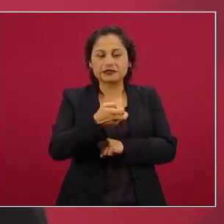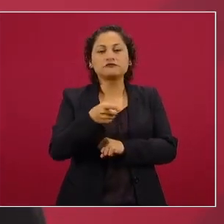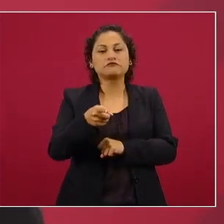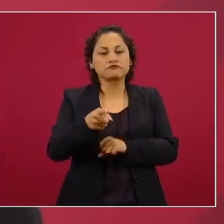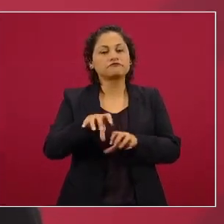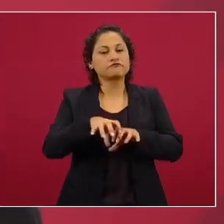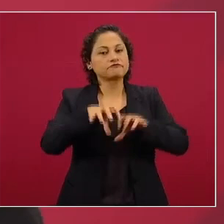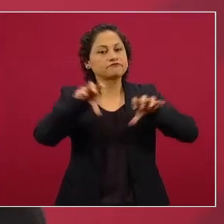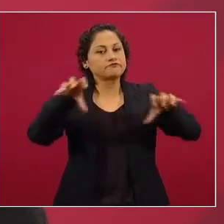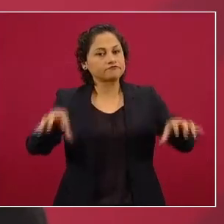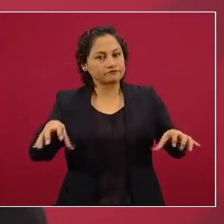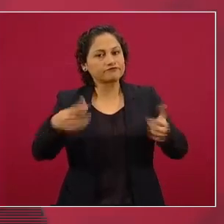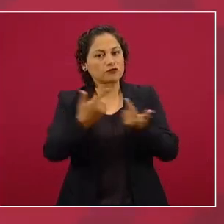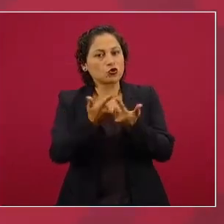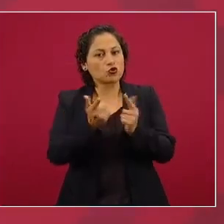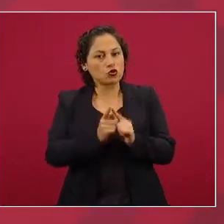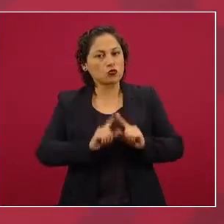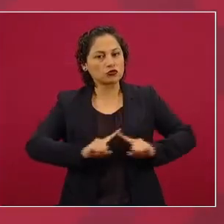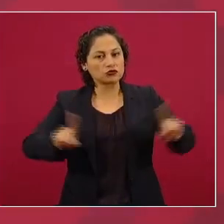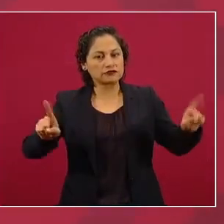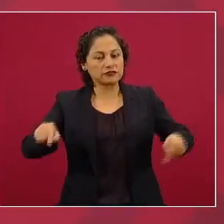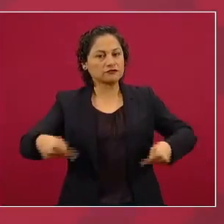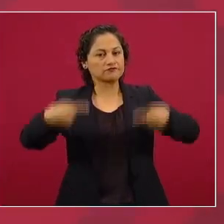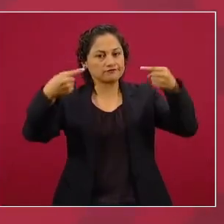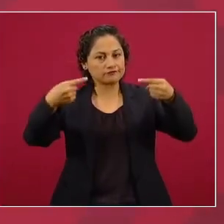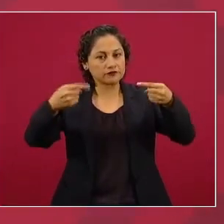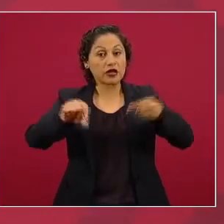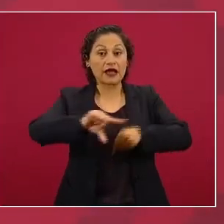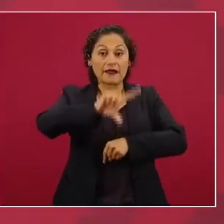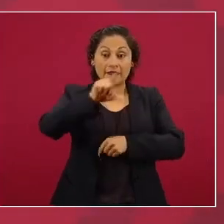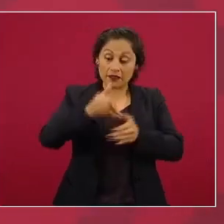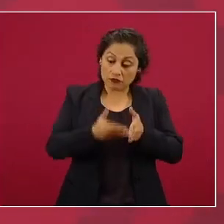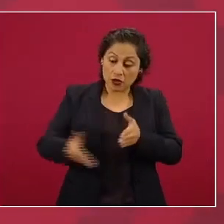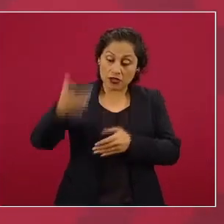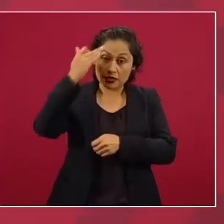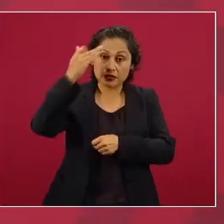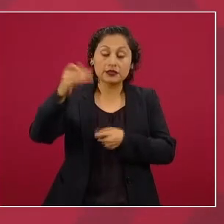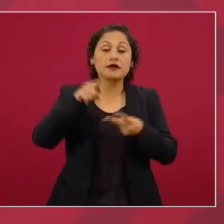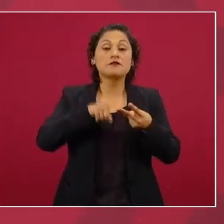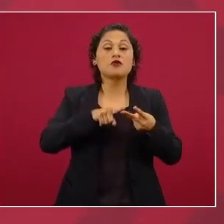Luego, liberales y conservadores.